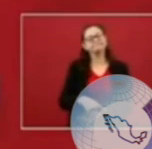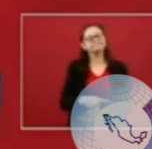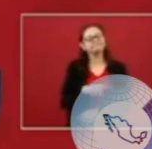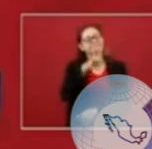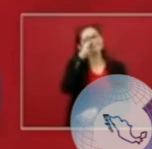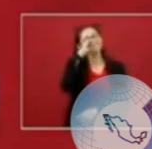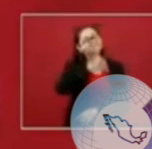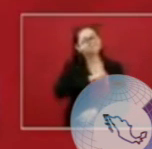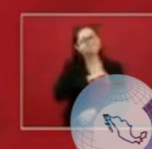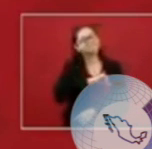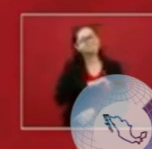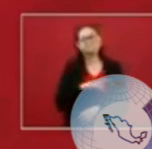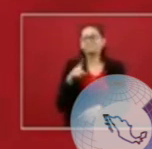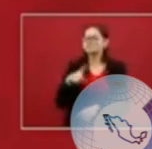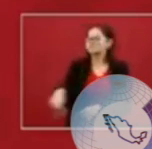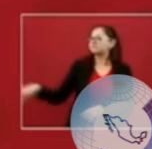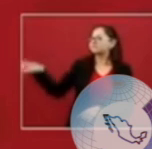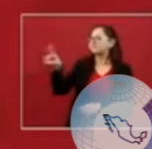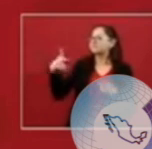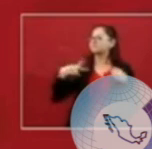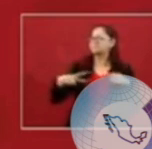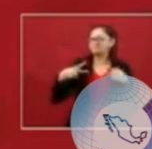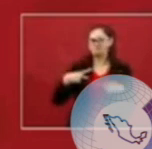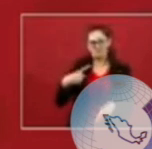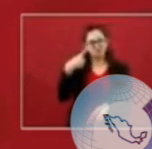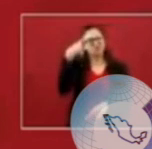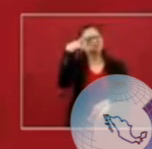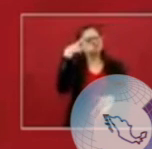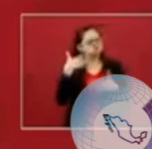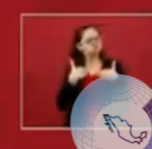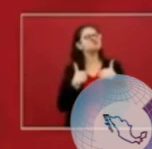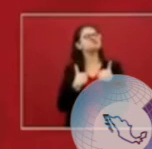La gente fue muy consciente.